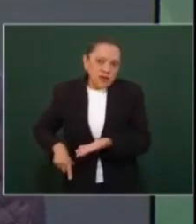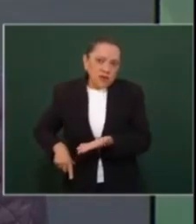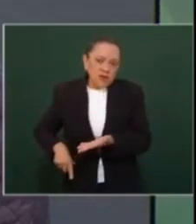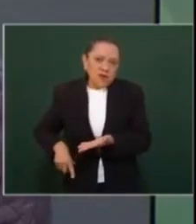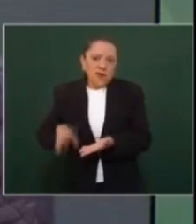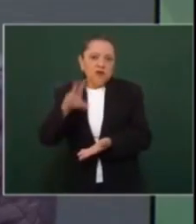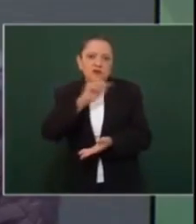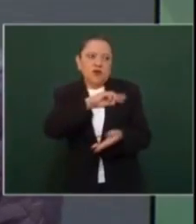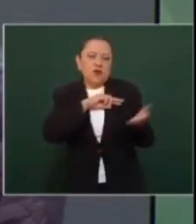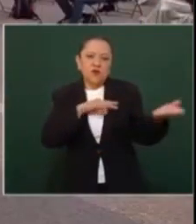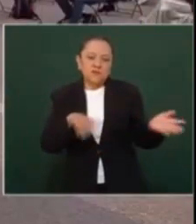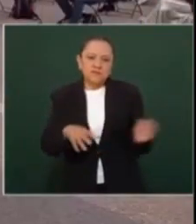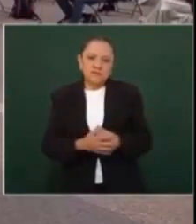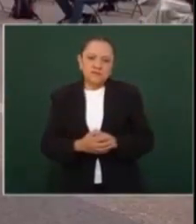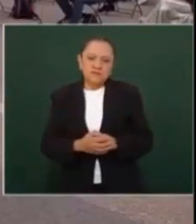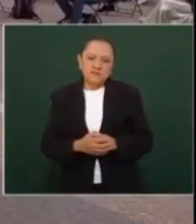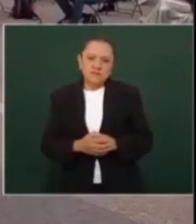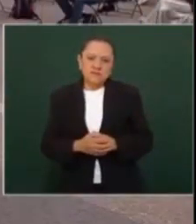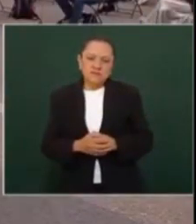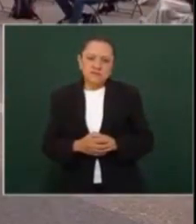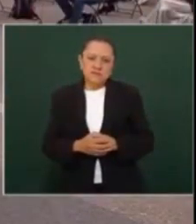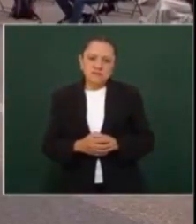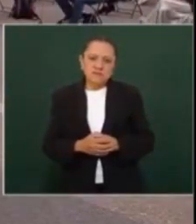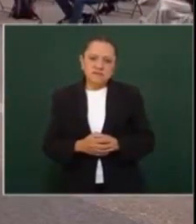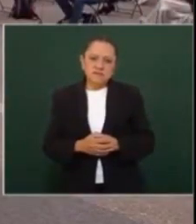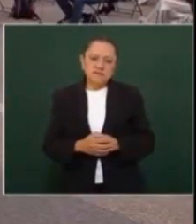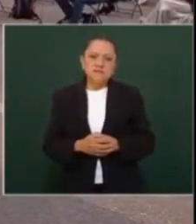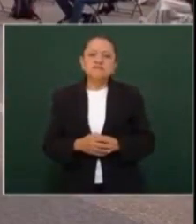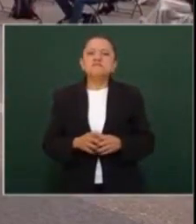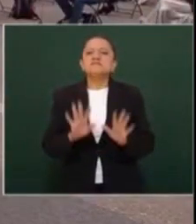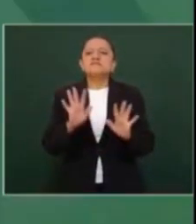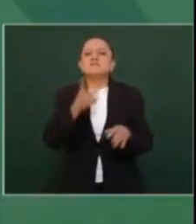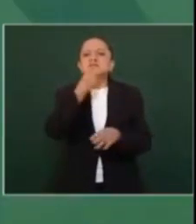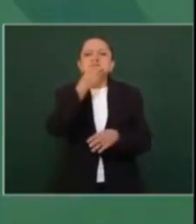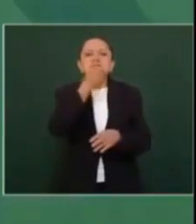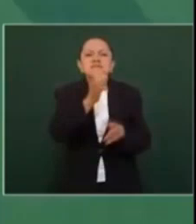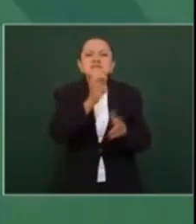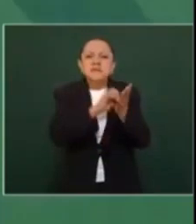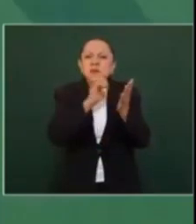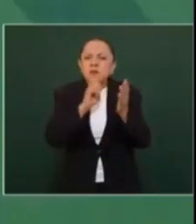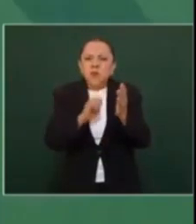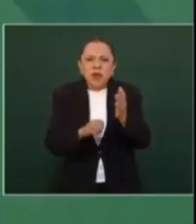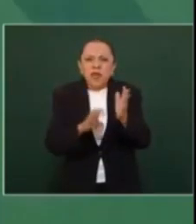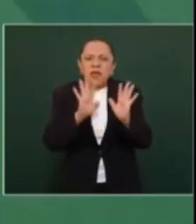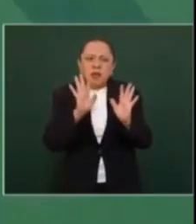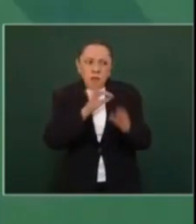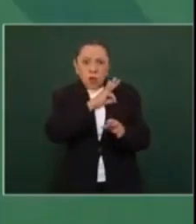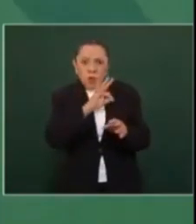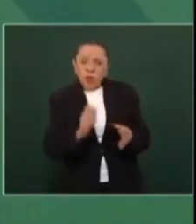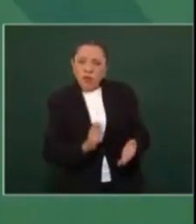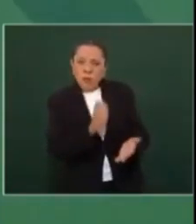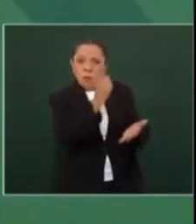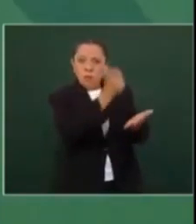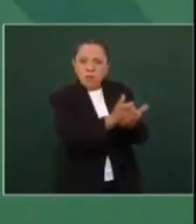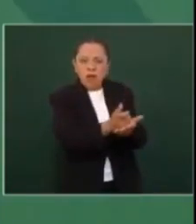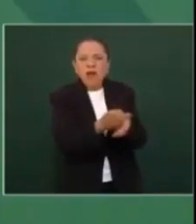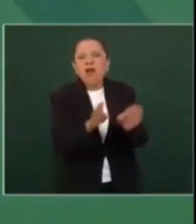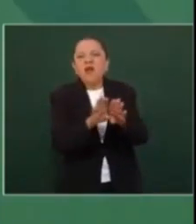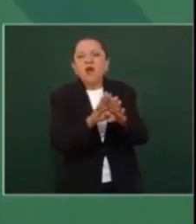¿No se pagarían empresas posibles indemnizaciones no, o multas? No. Y siempre